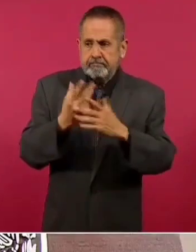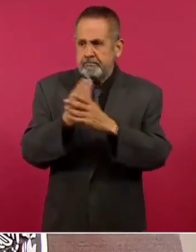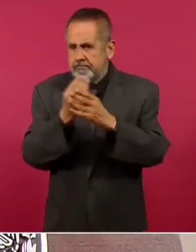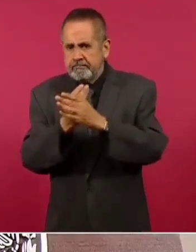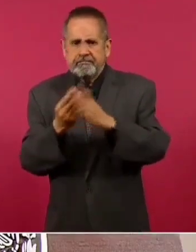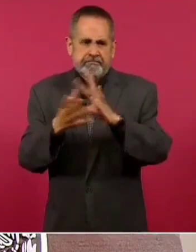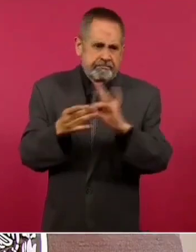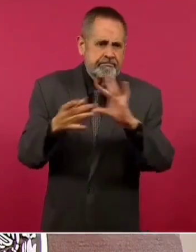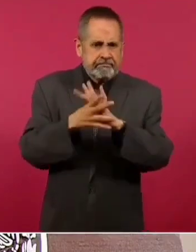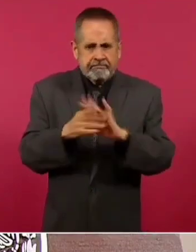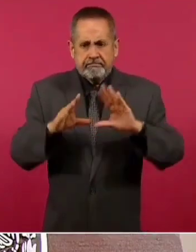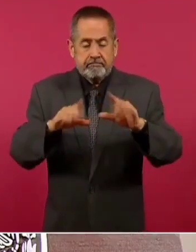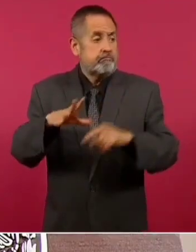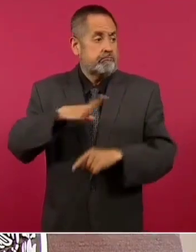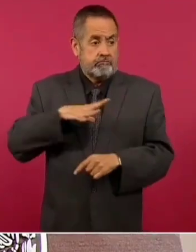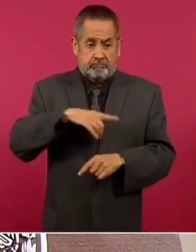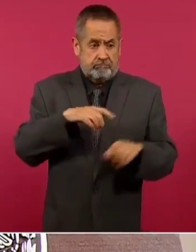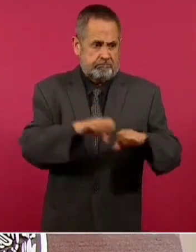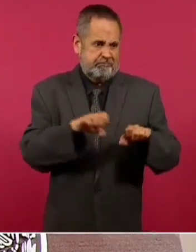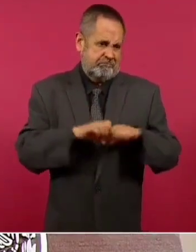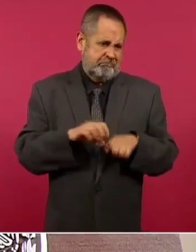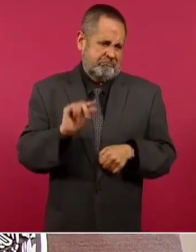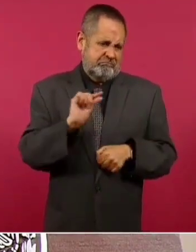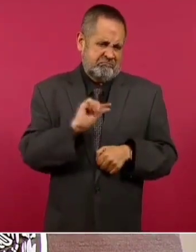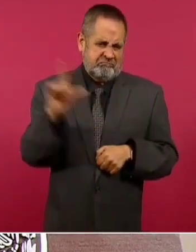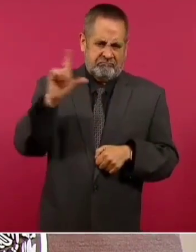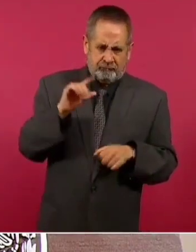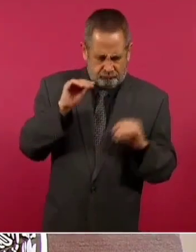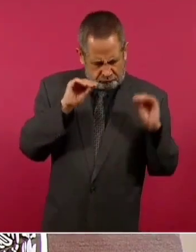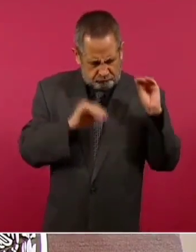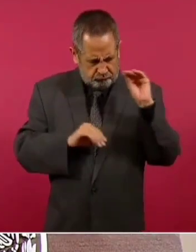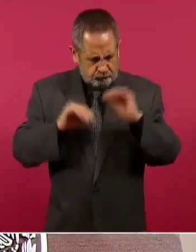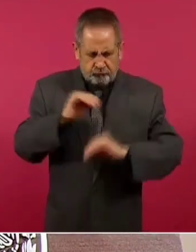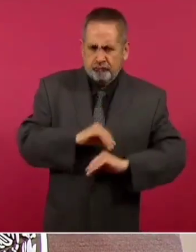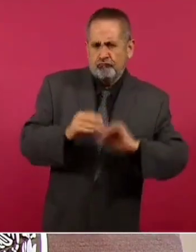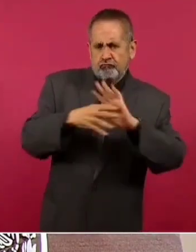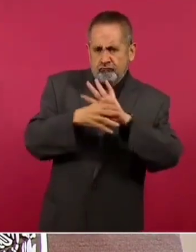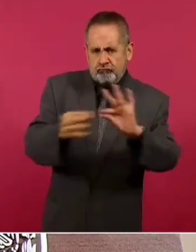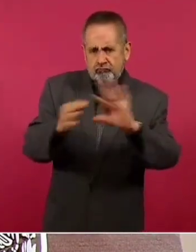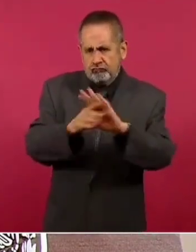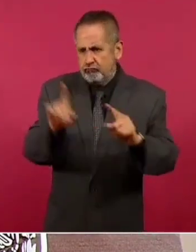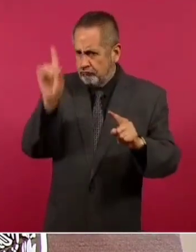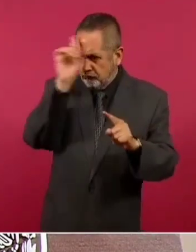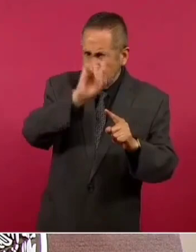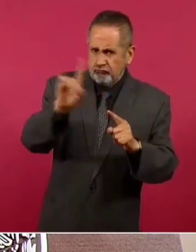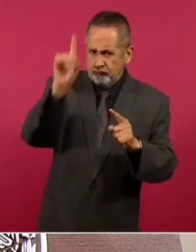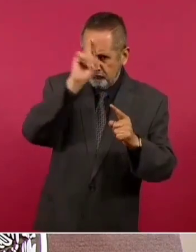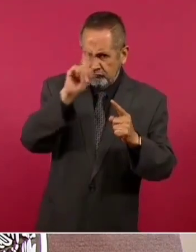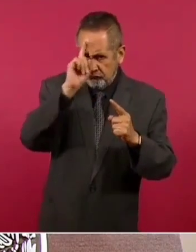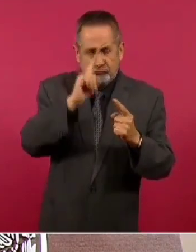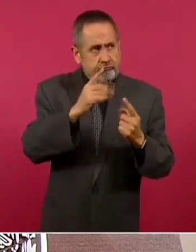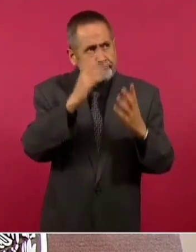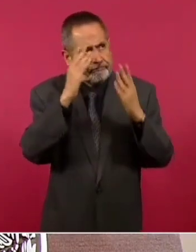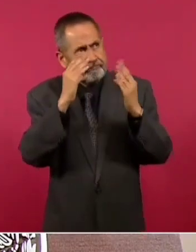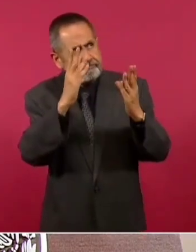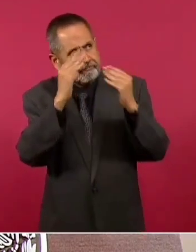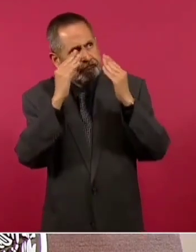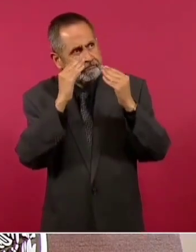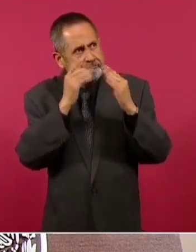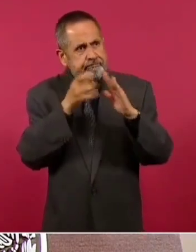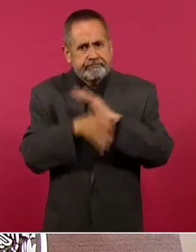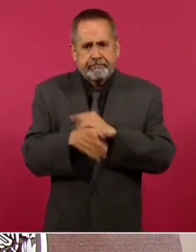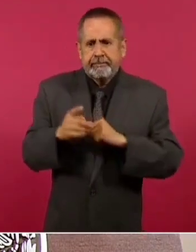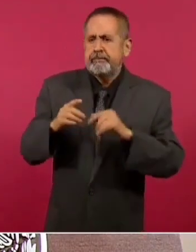mental y adicciones en la Secretaría de Salud, estarán preparando materiales y asesoría directa para este propósito. Y